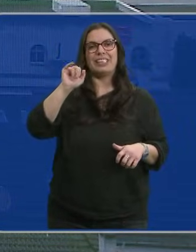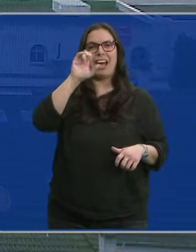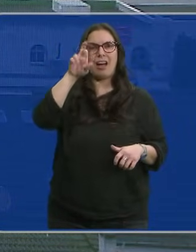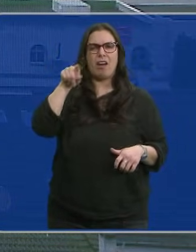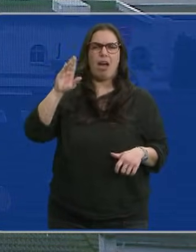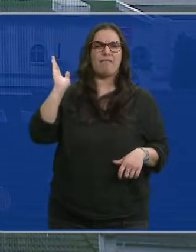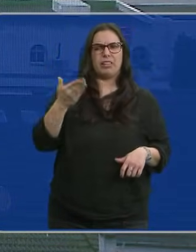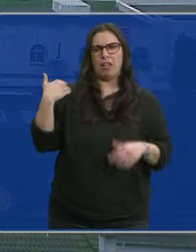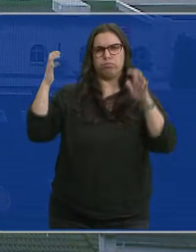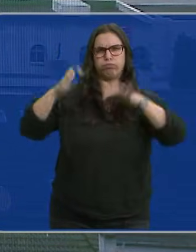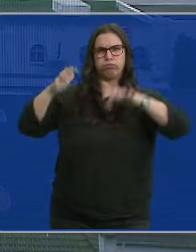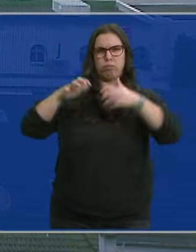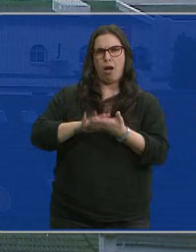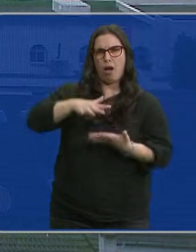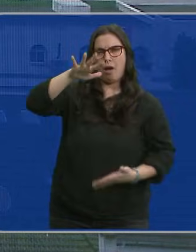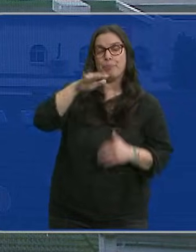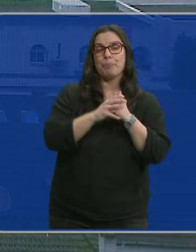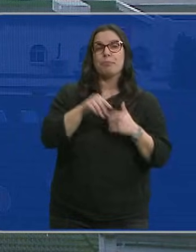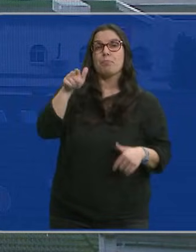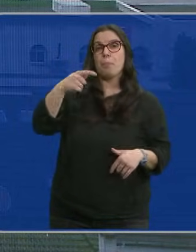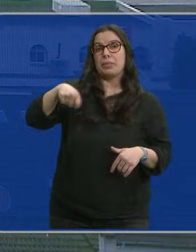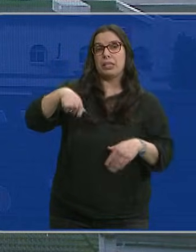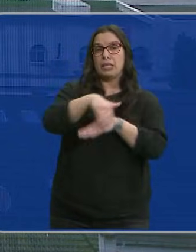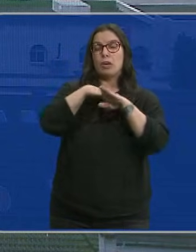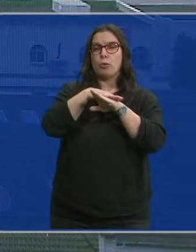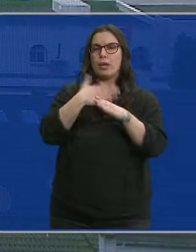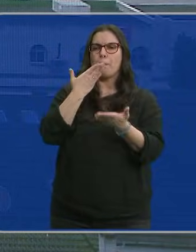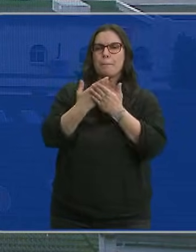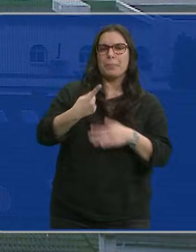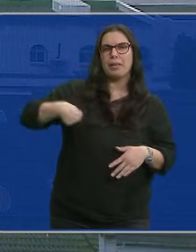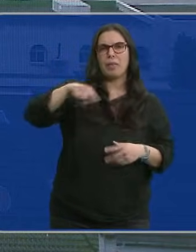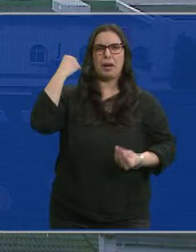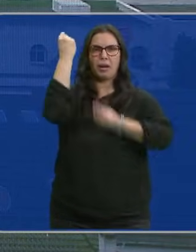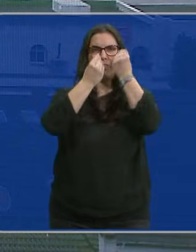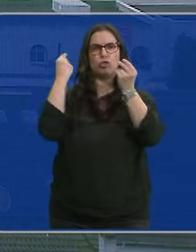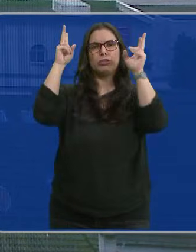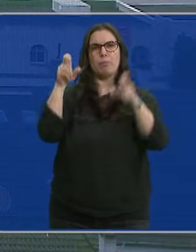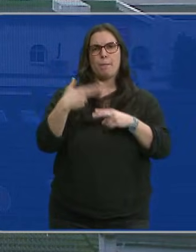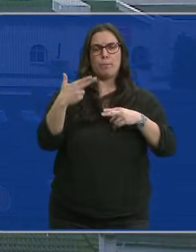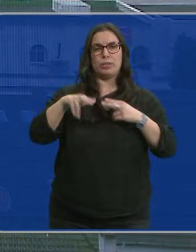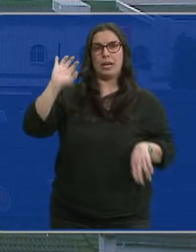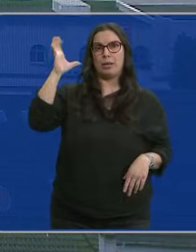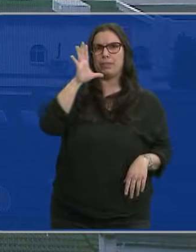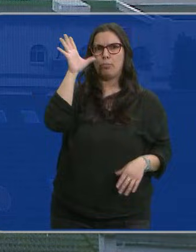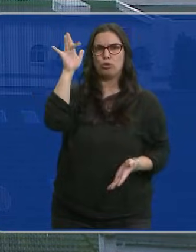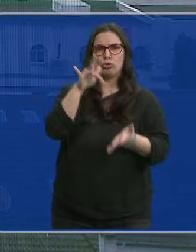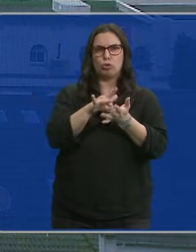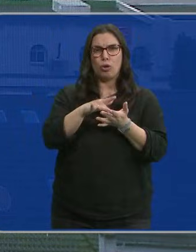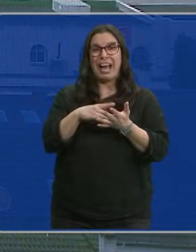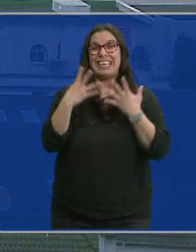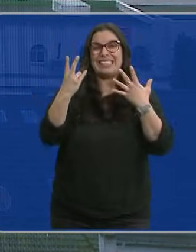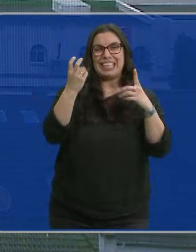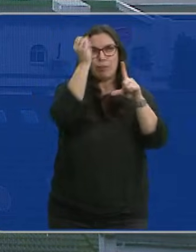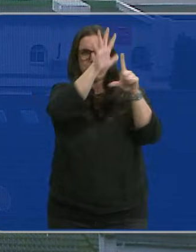lluvias e inundaciones de estos días. Allí el presidente del Gobierno ha invitado a la reflexión sobre las políticas climáticas después de sufrir 7